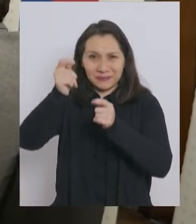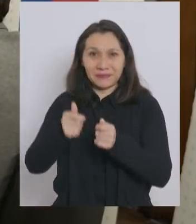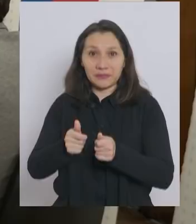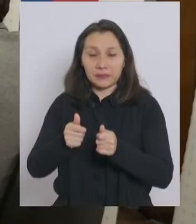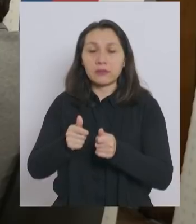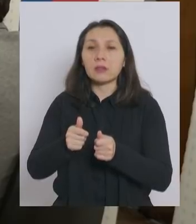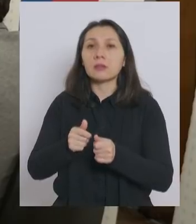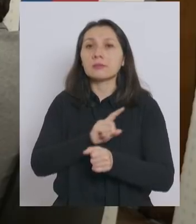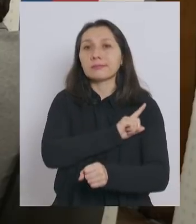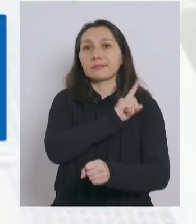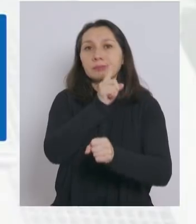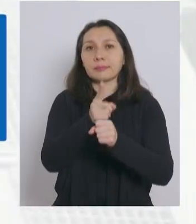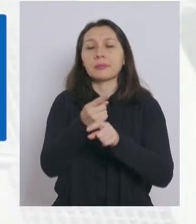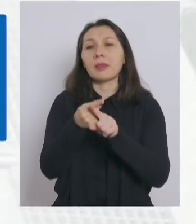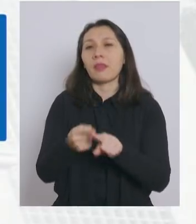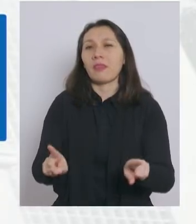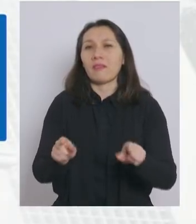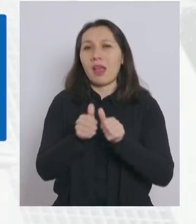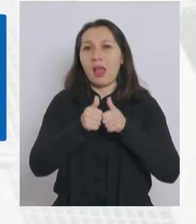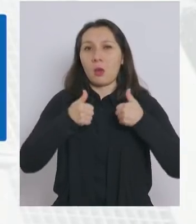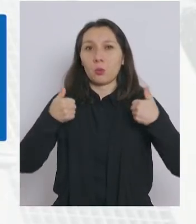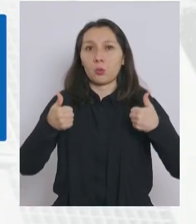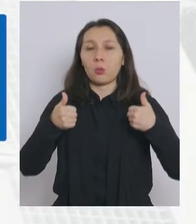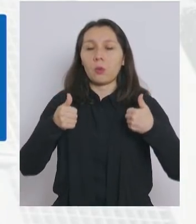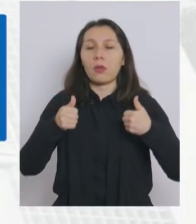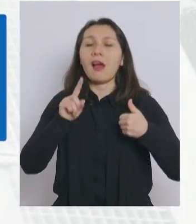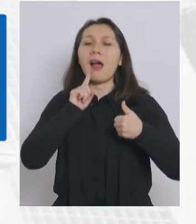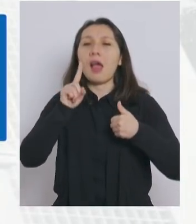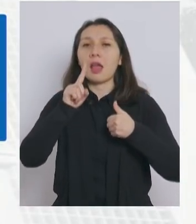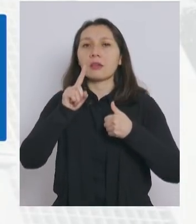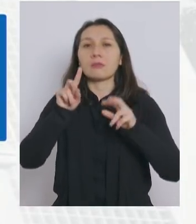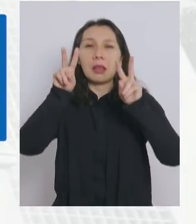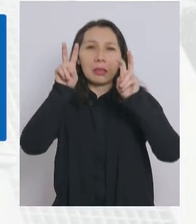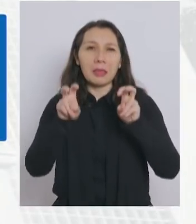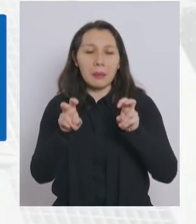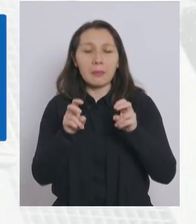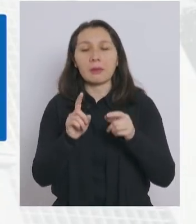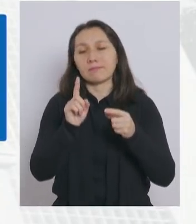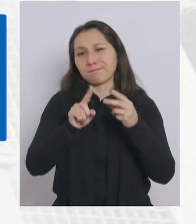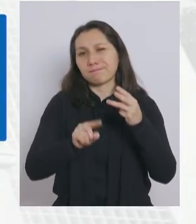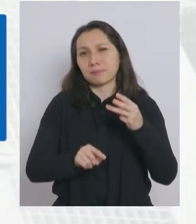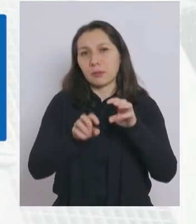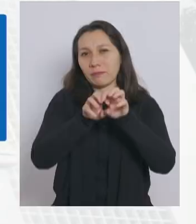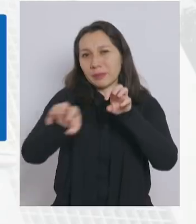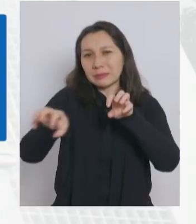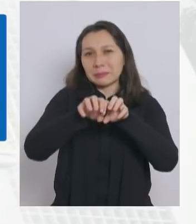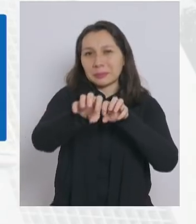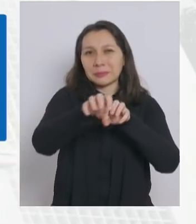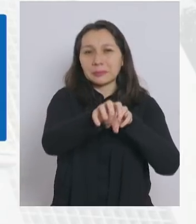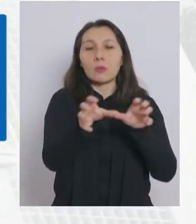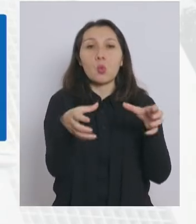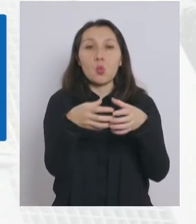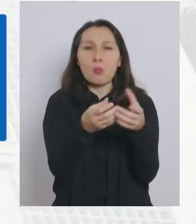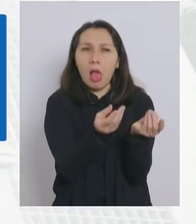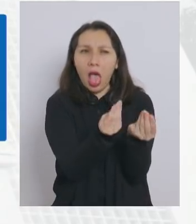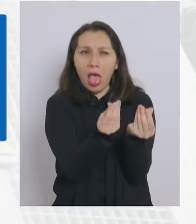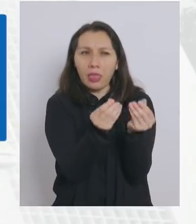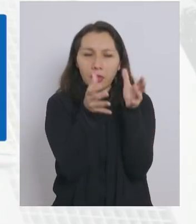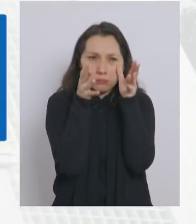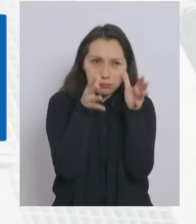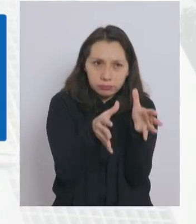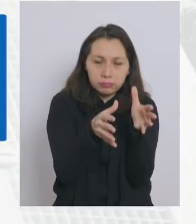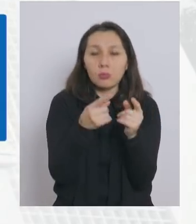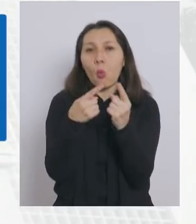han designado desde las distintas autoridades por temas, es decir, designados a los grupos de calidad,